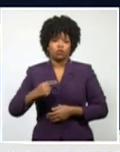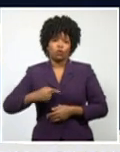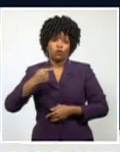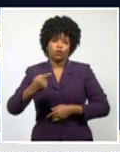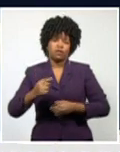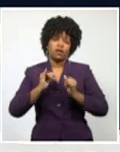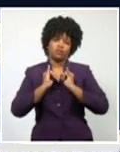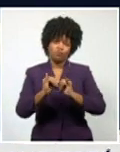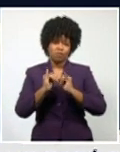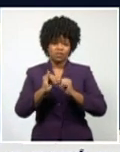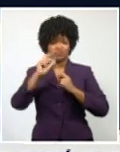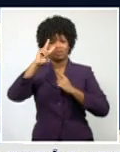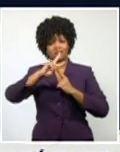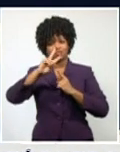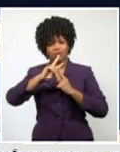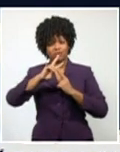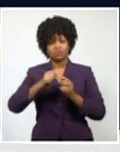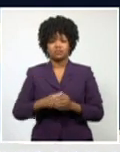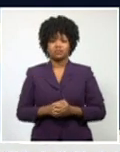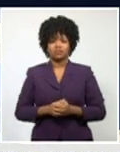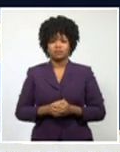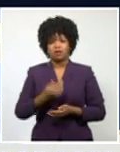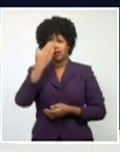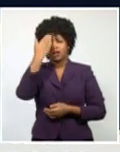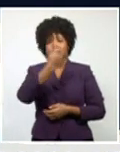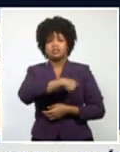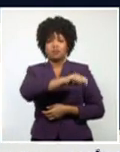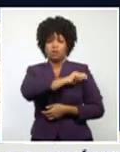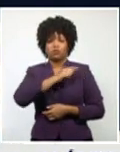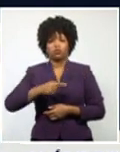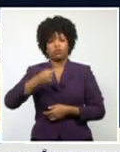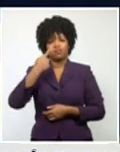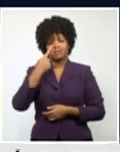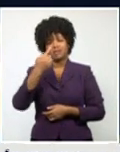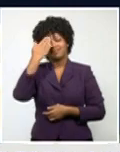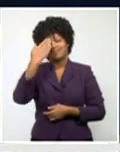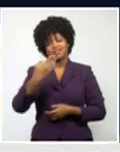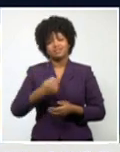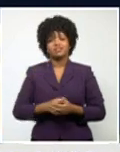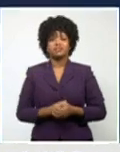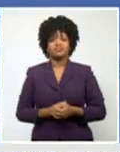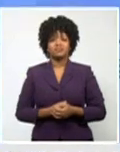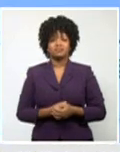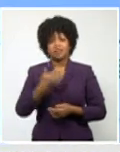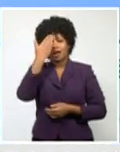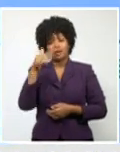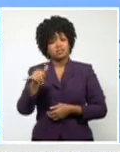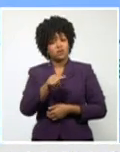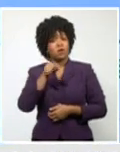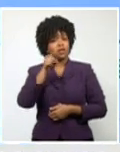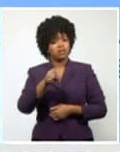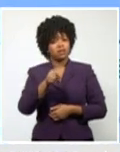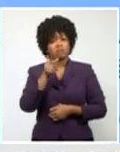transmisión y al pueblo que nos sigue todos los días. Muchas gracias. El agradecimiento también para usted, doctor, para los